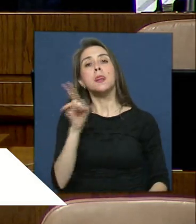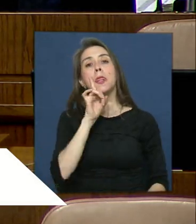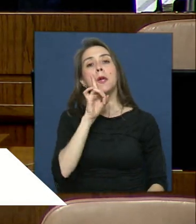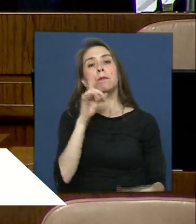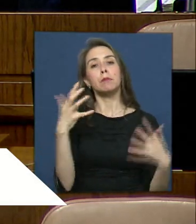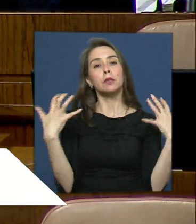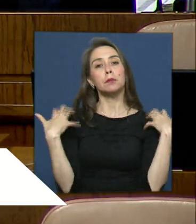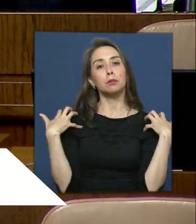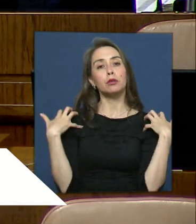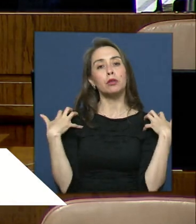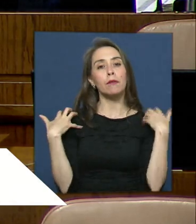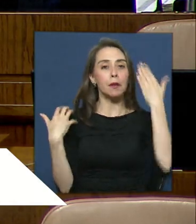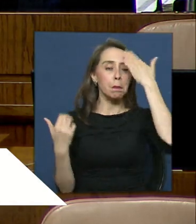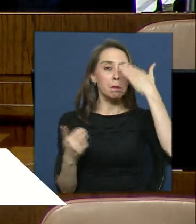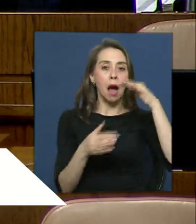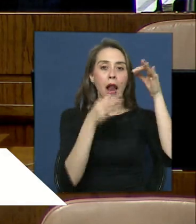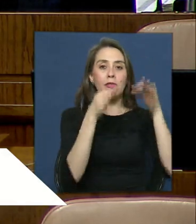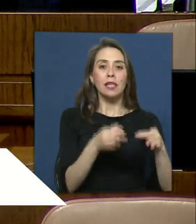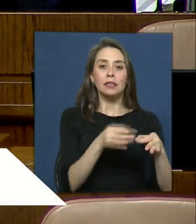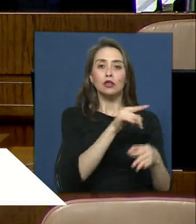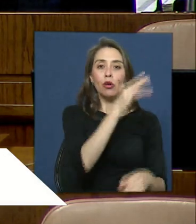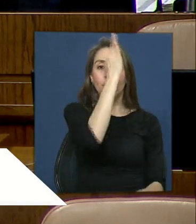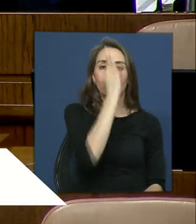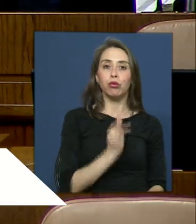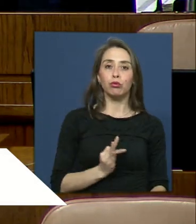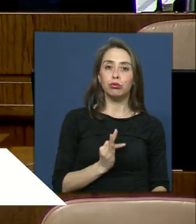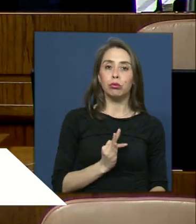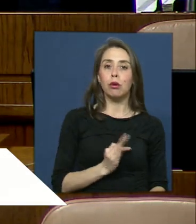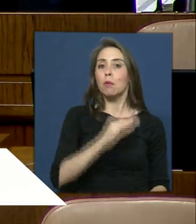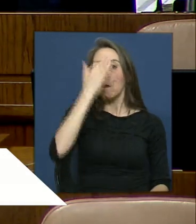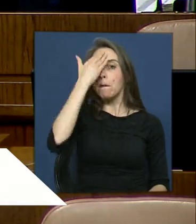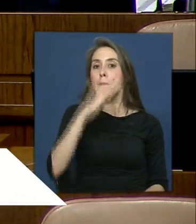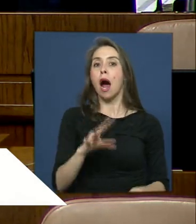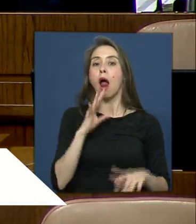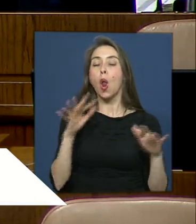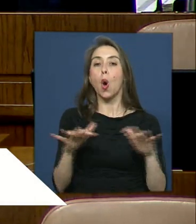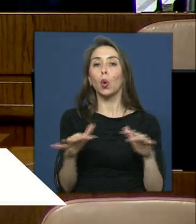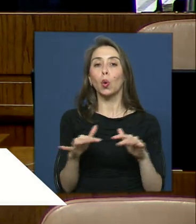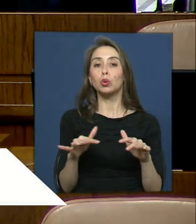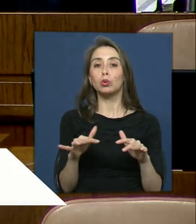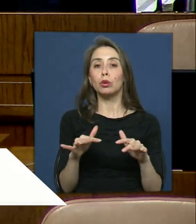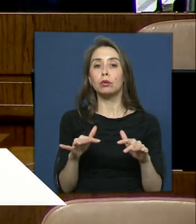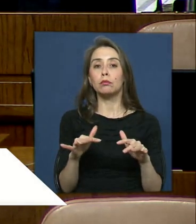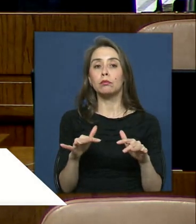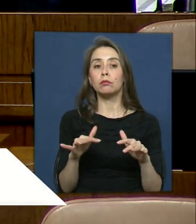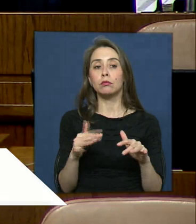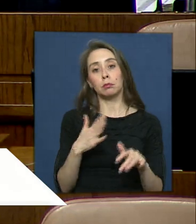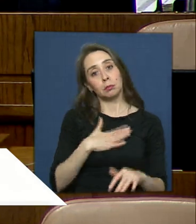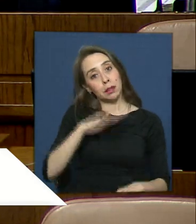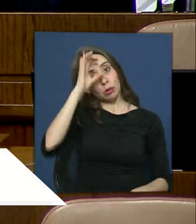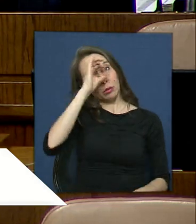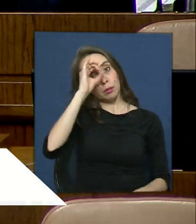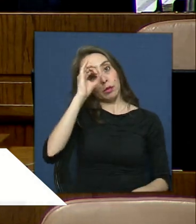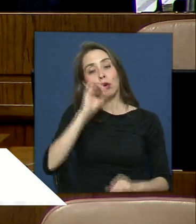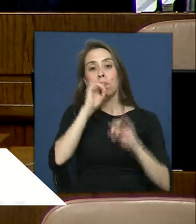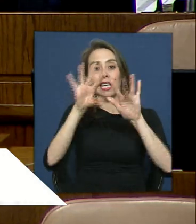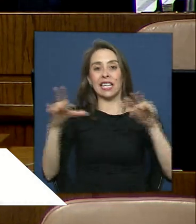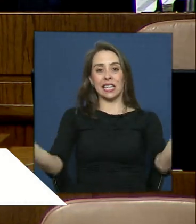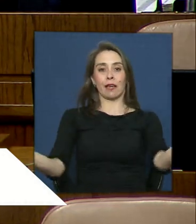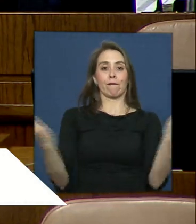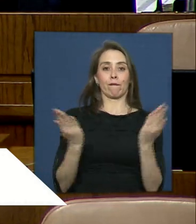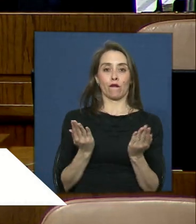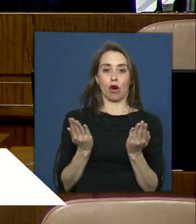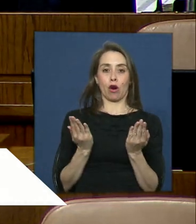que emanaron de estas malas decisiones administrativas y además del mal uso indebido, en mi opinión, de informes